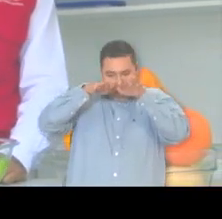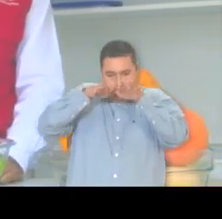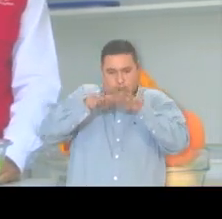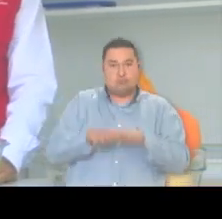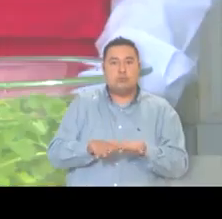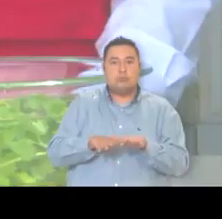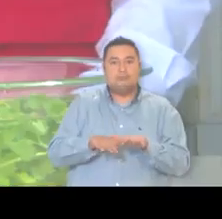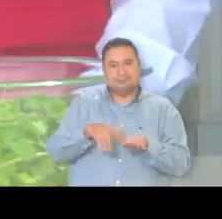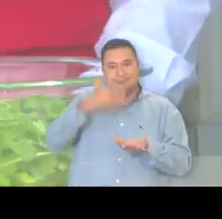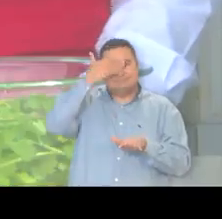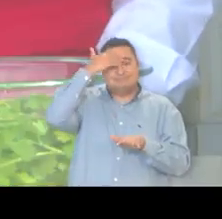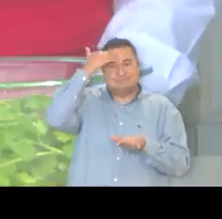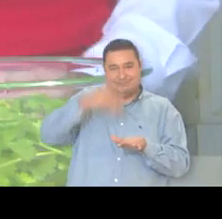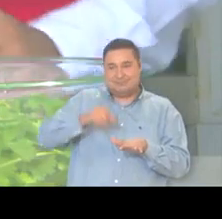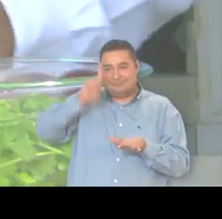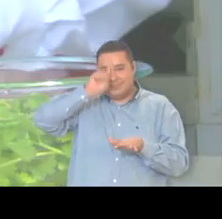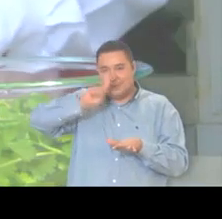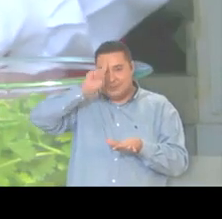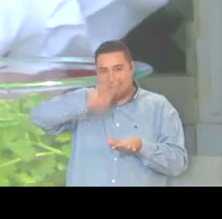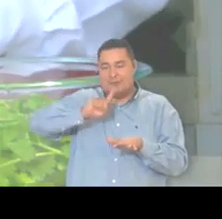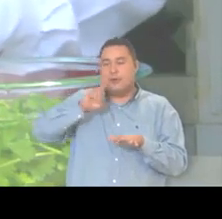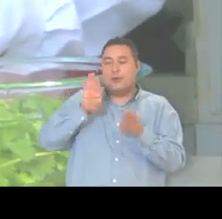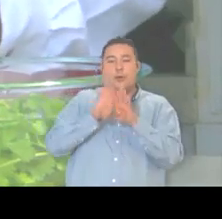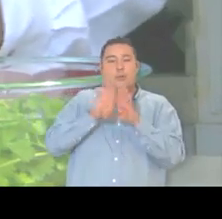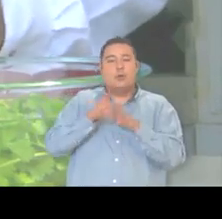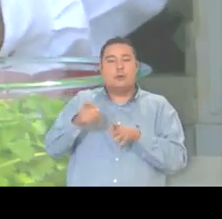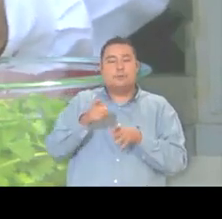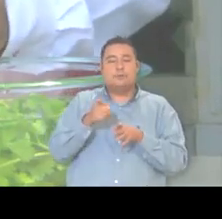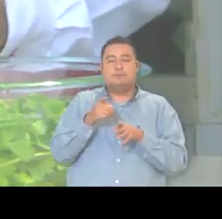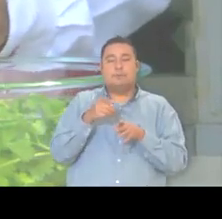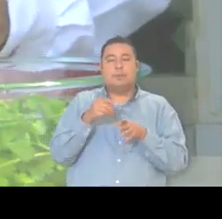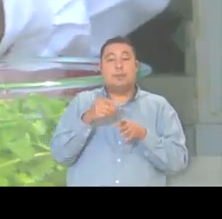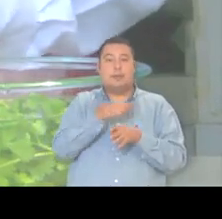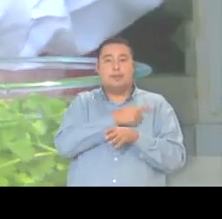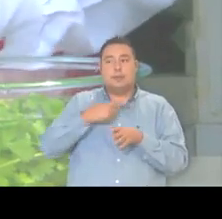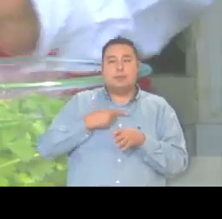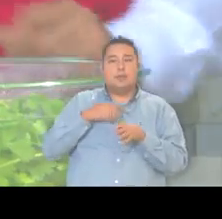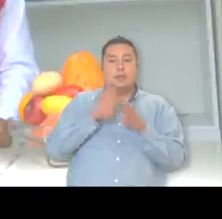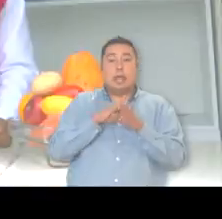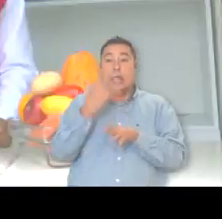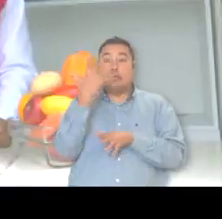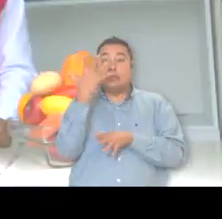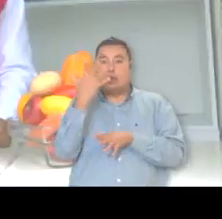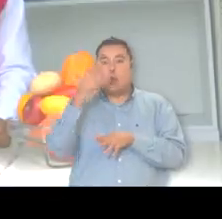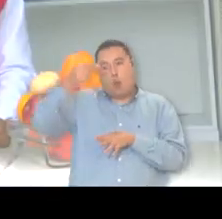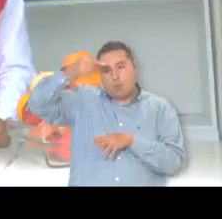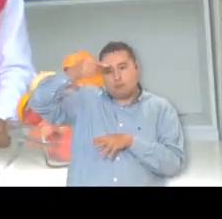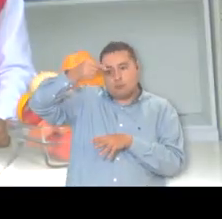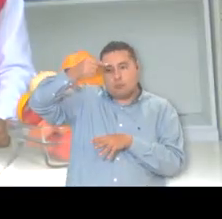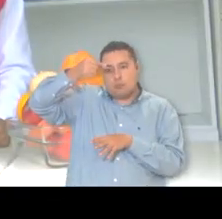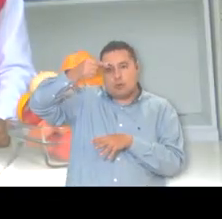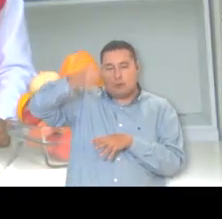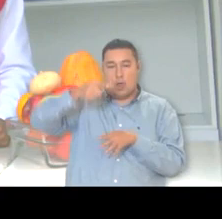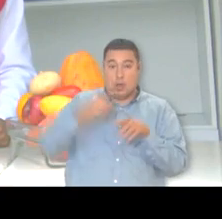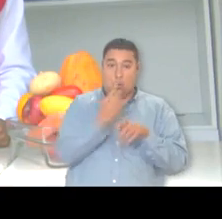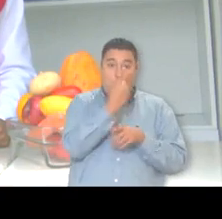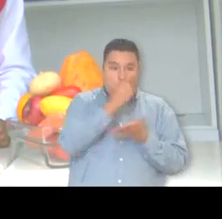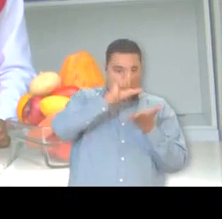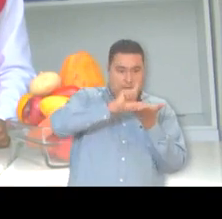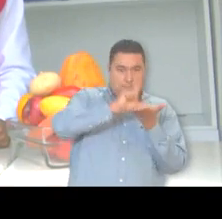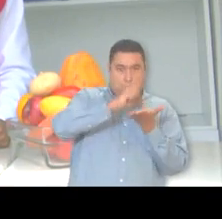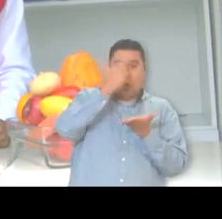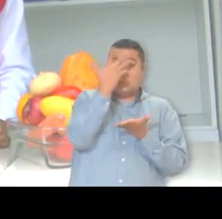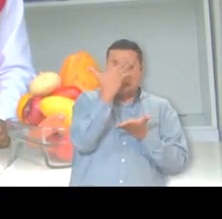había dicho, la instrucción del fabricante prácticamente te dice que vamos a utilizar 5 gotas por